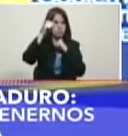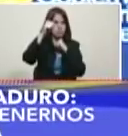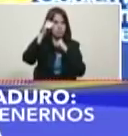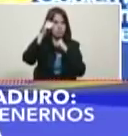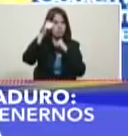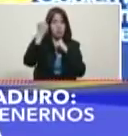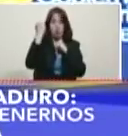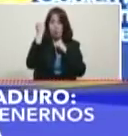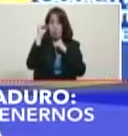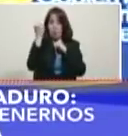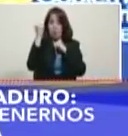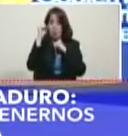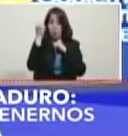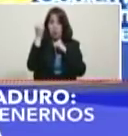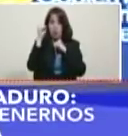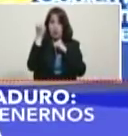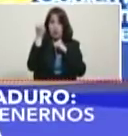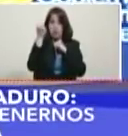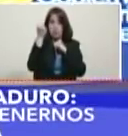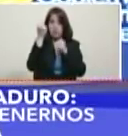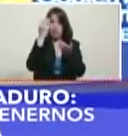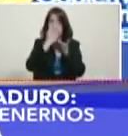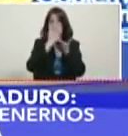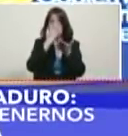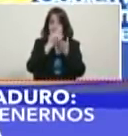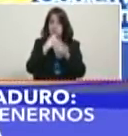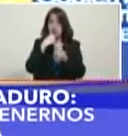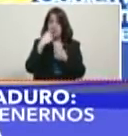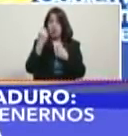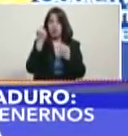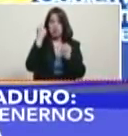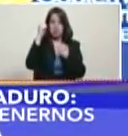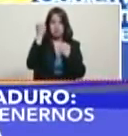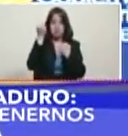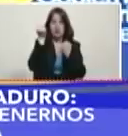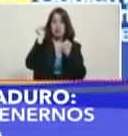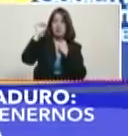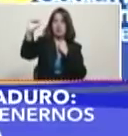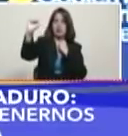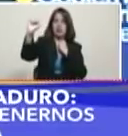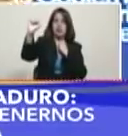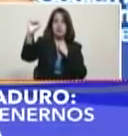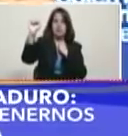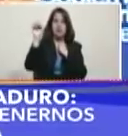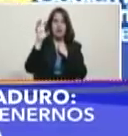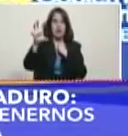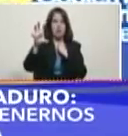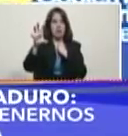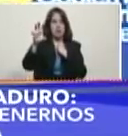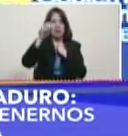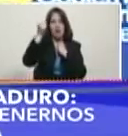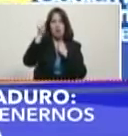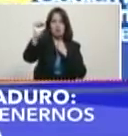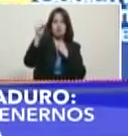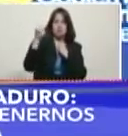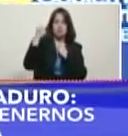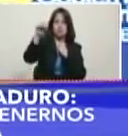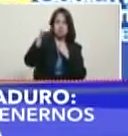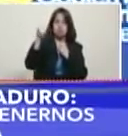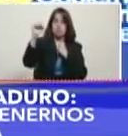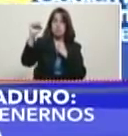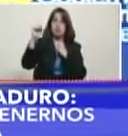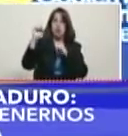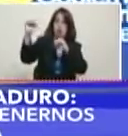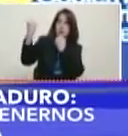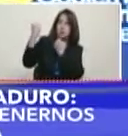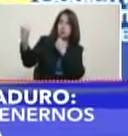Con una mano, siempre digo, defender a la patria de los golpes, de los ataques, de